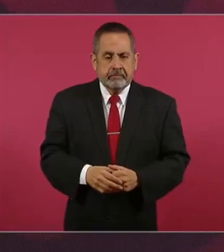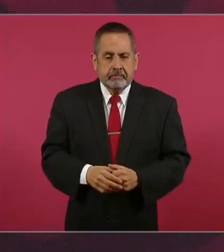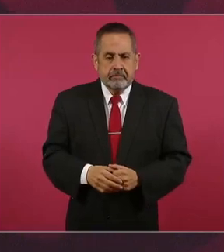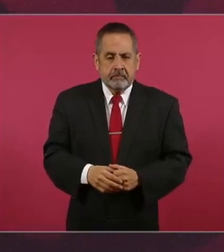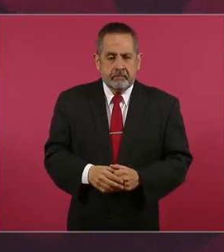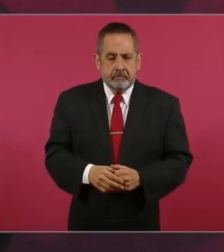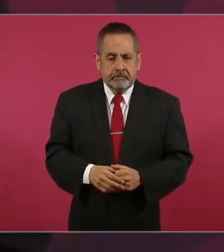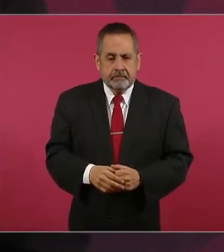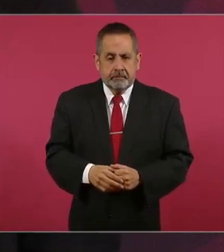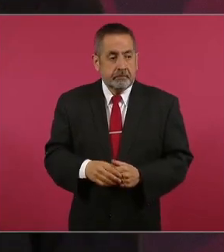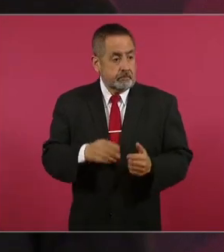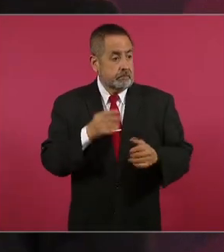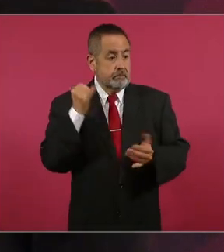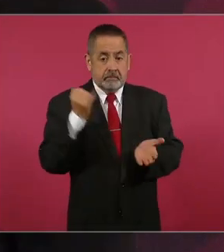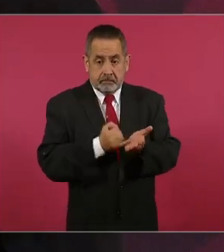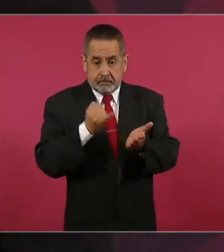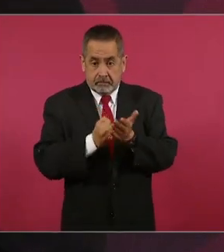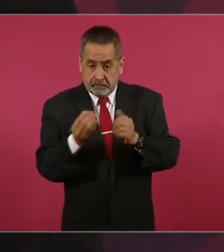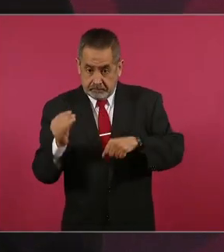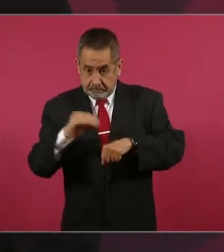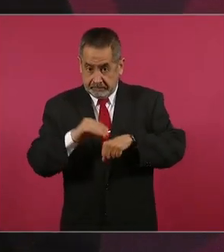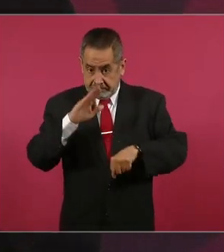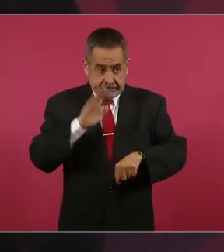Sin aumentar impuestos, sin